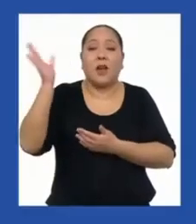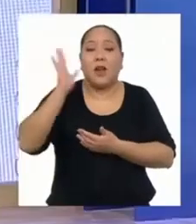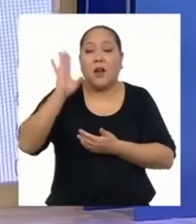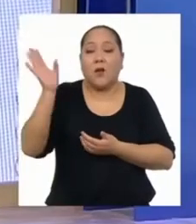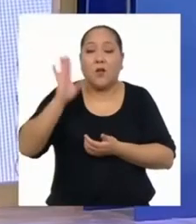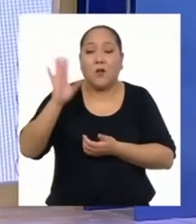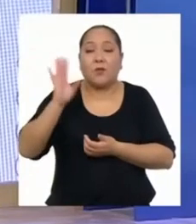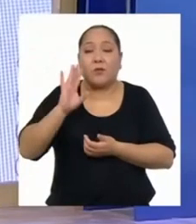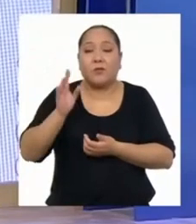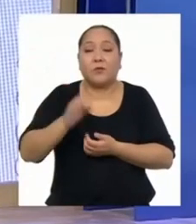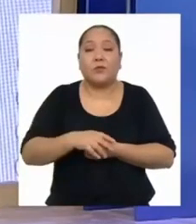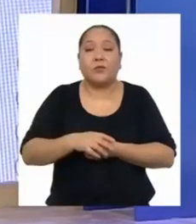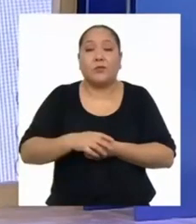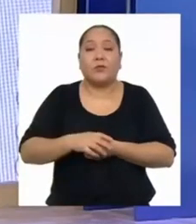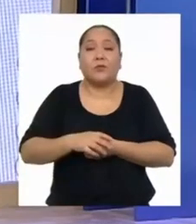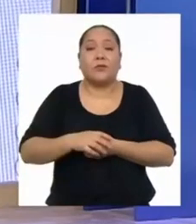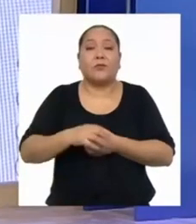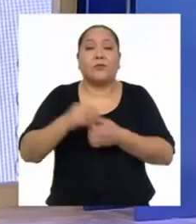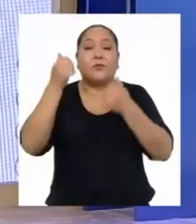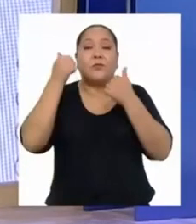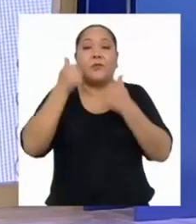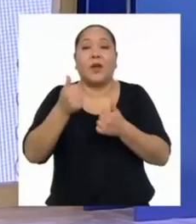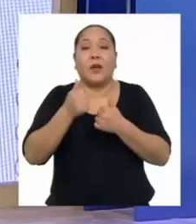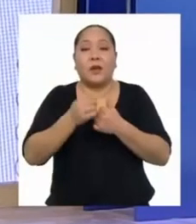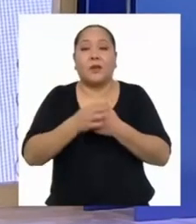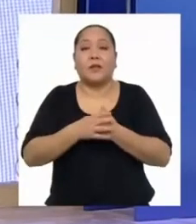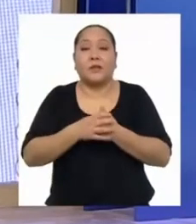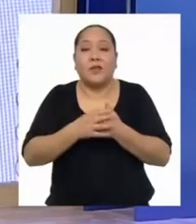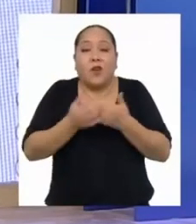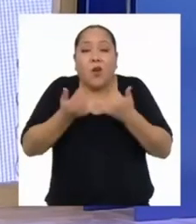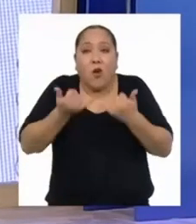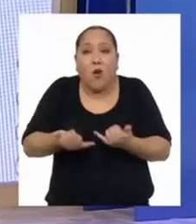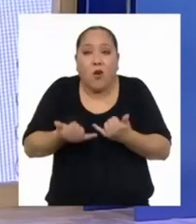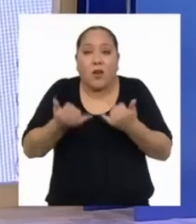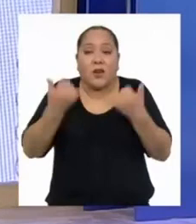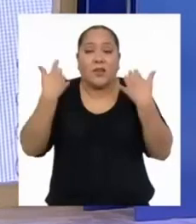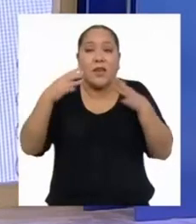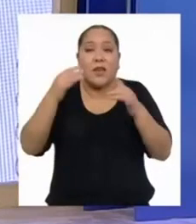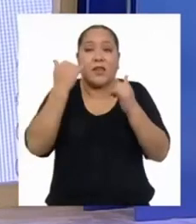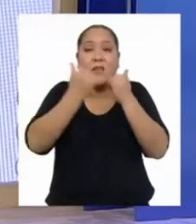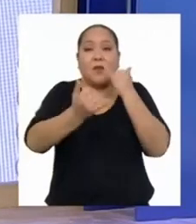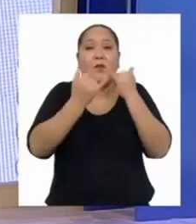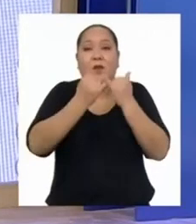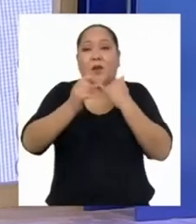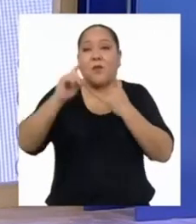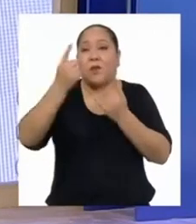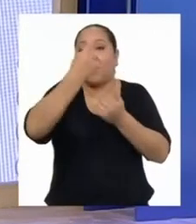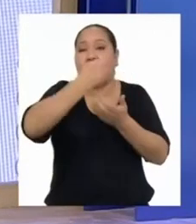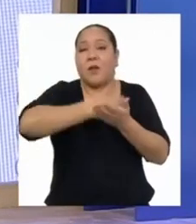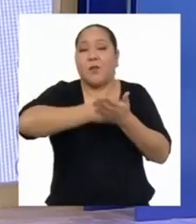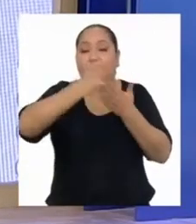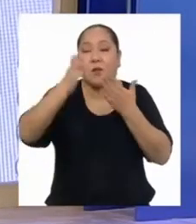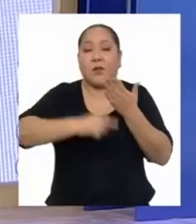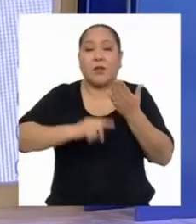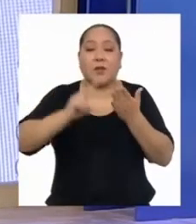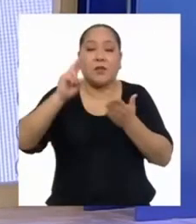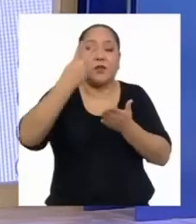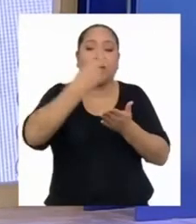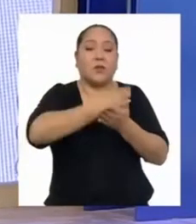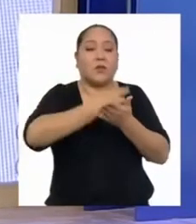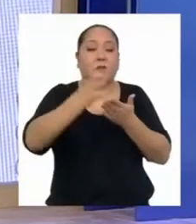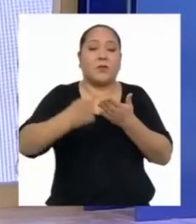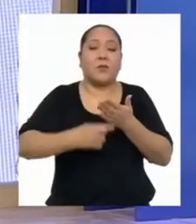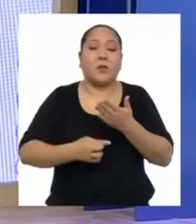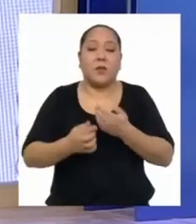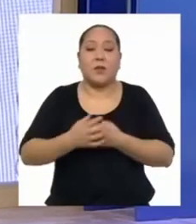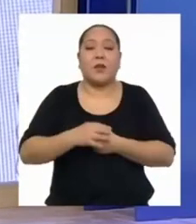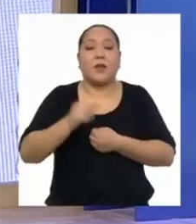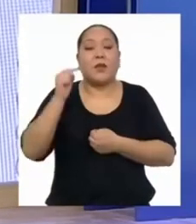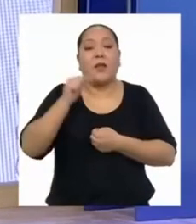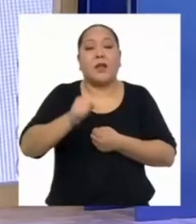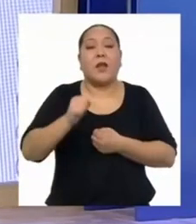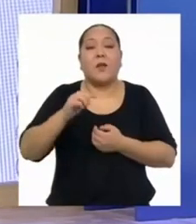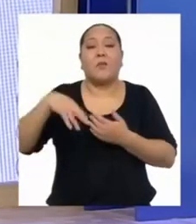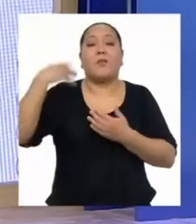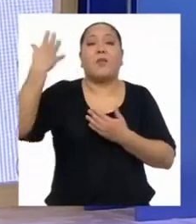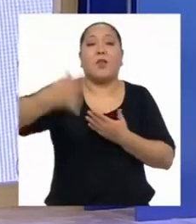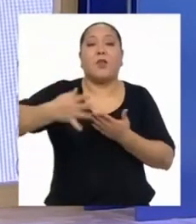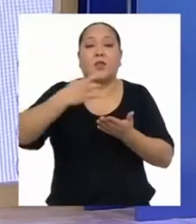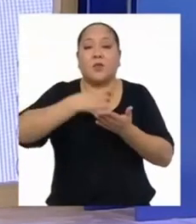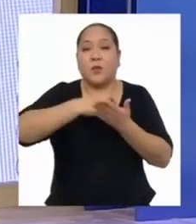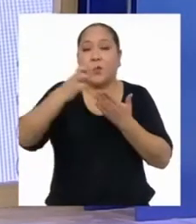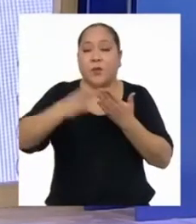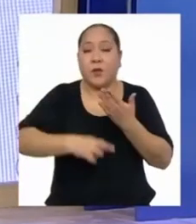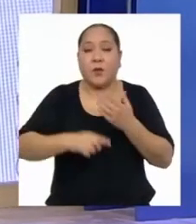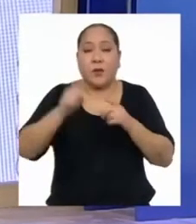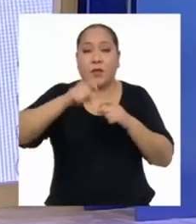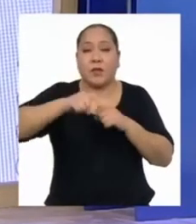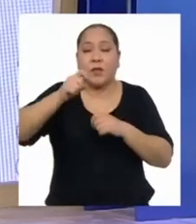pronto! Bien, hoy hemos culminado nuestro primer programa de la segunda semana. En el próximo programa